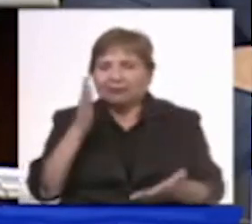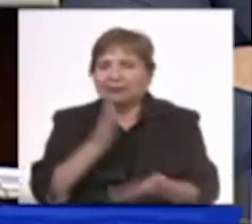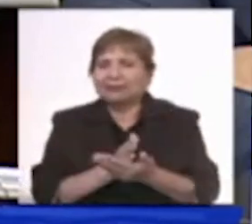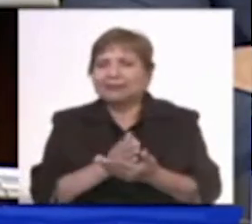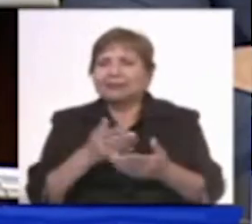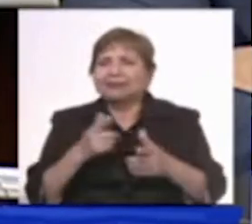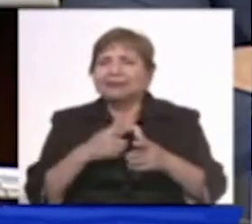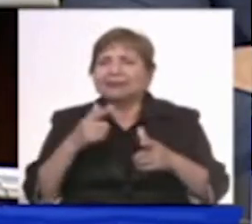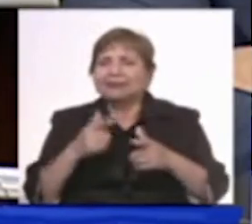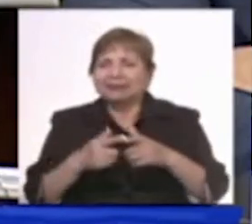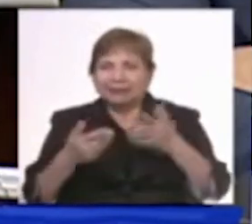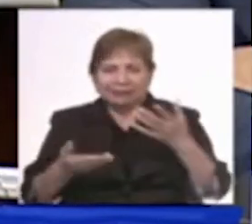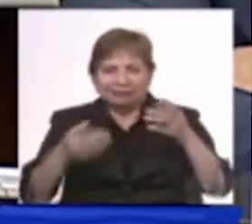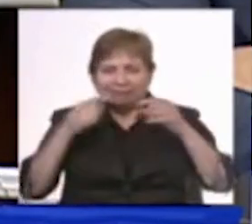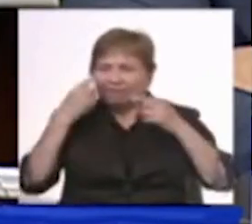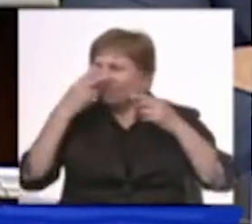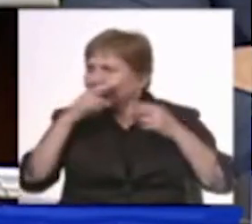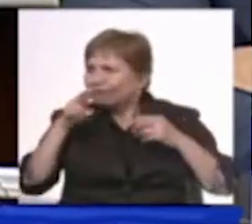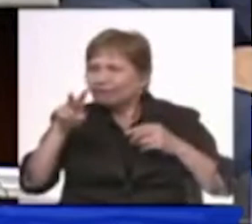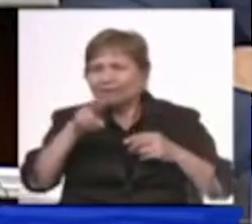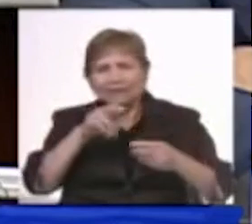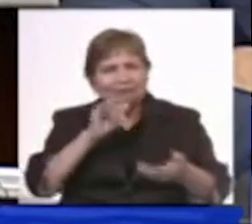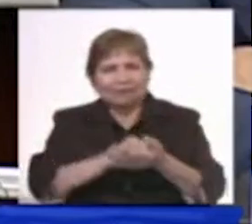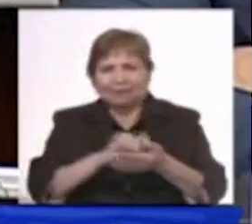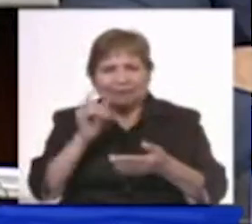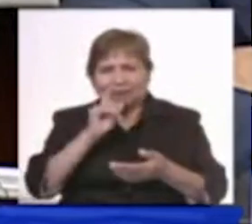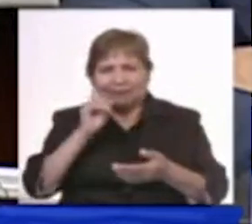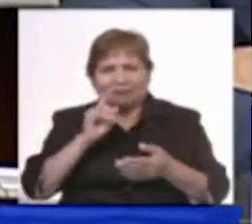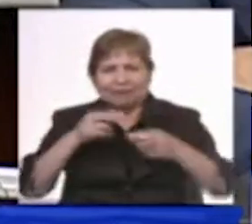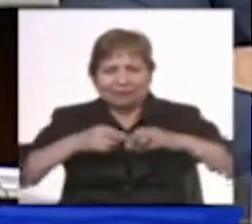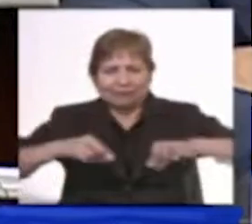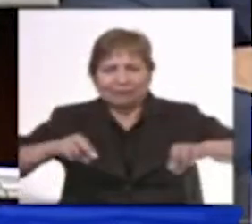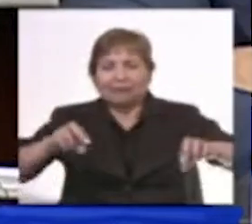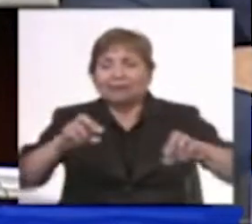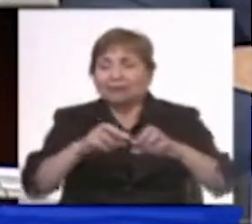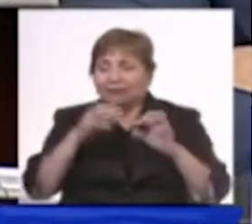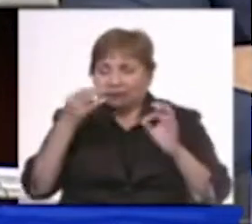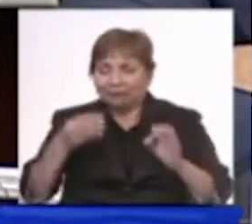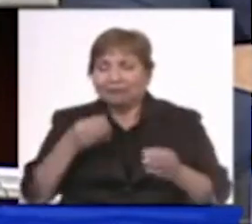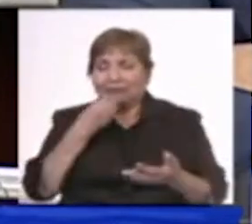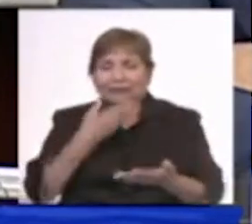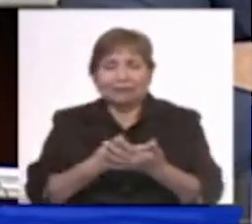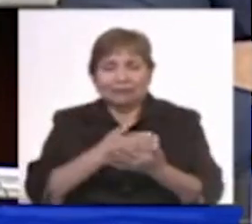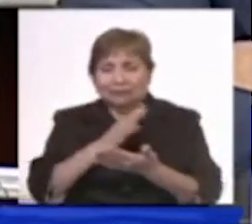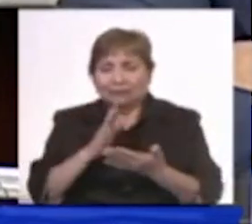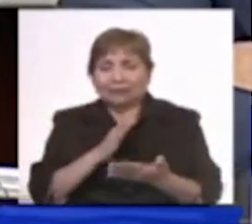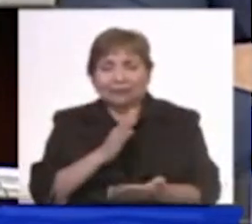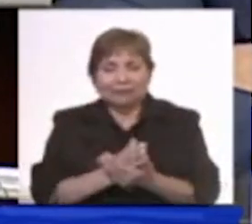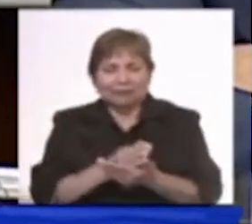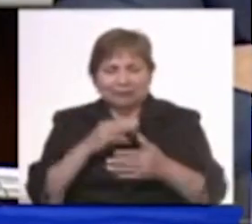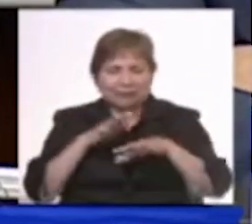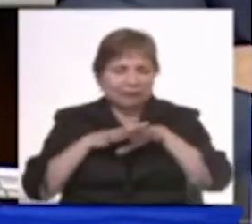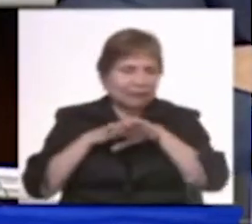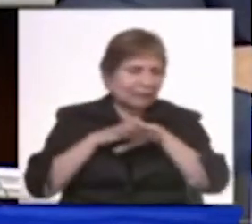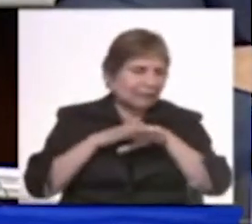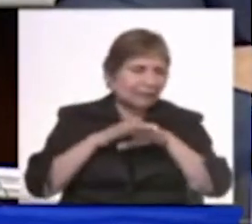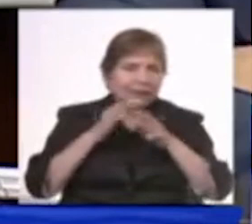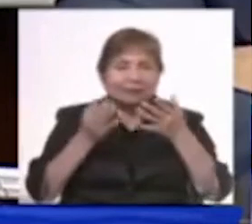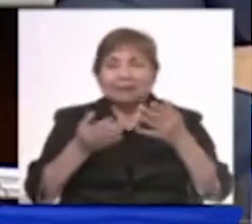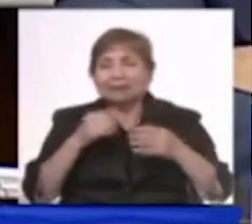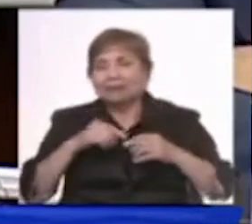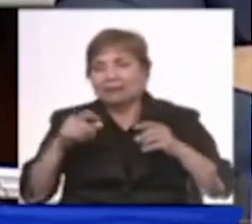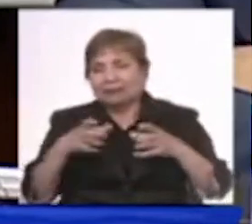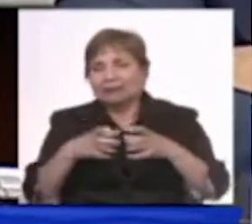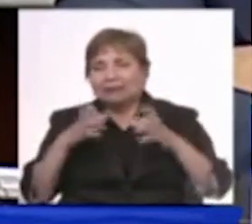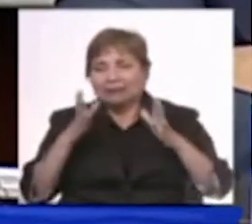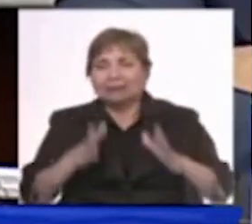suspendido. Entonces, ¿cuál es la imagen que se le está dando, no solo en el lado parlamentario, que si bien es cierto ha generado también suspicacias y cuestionamientos a la imagen de